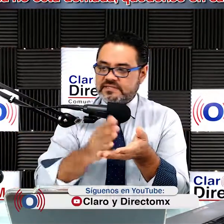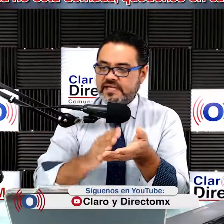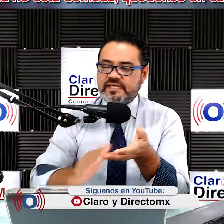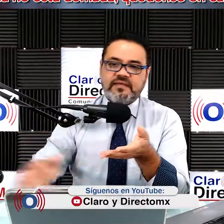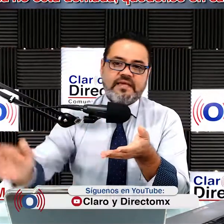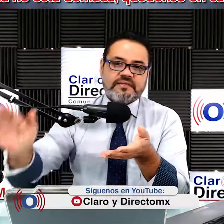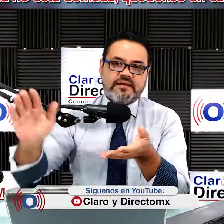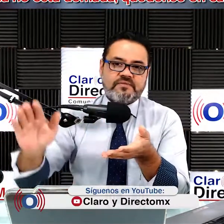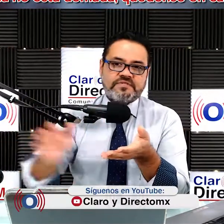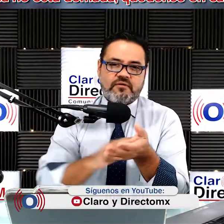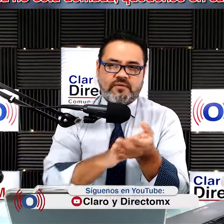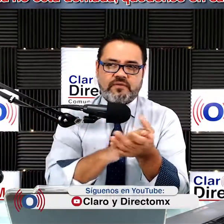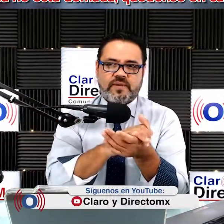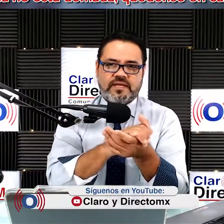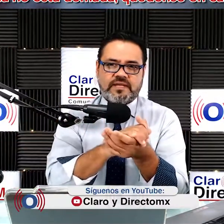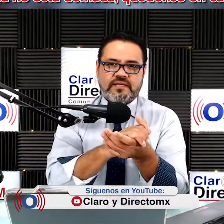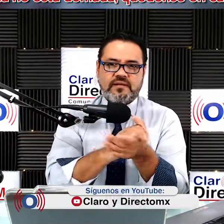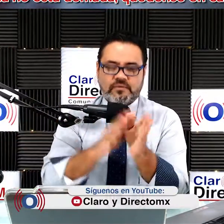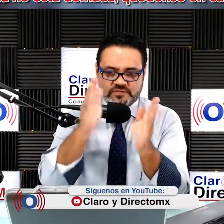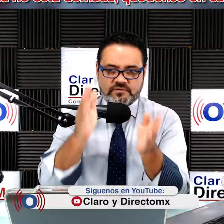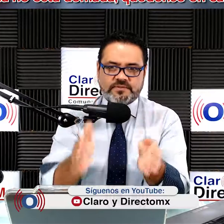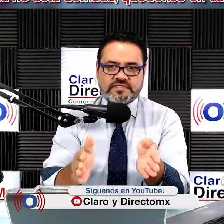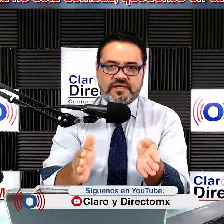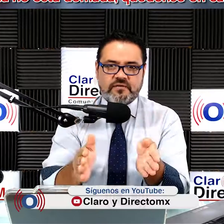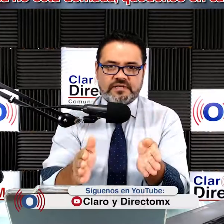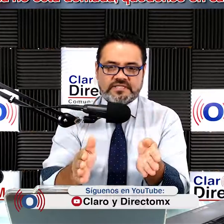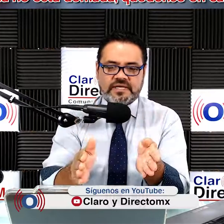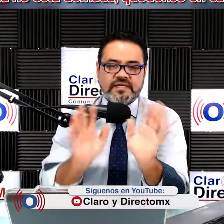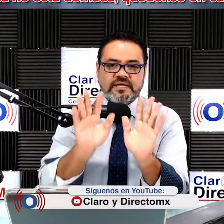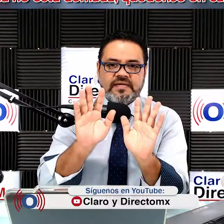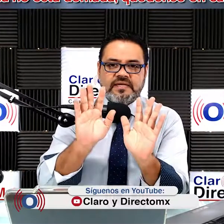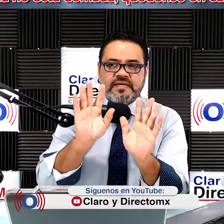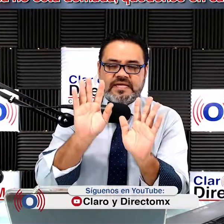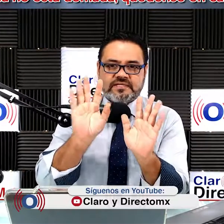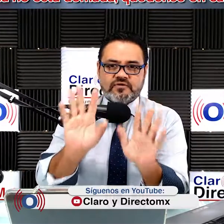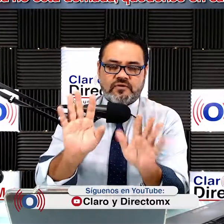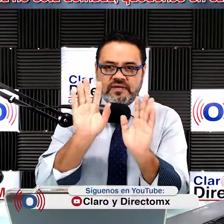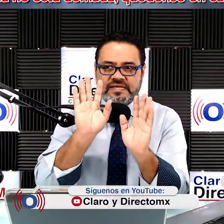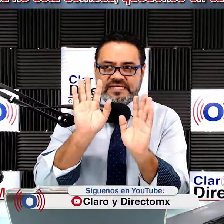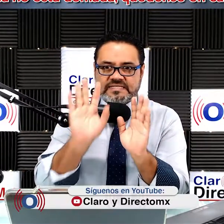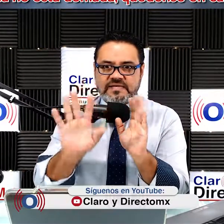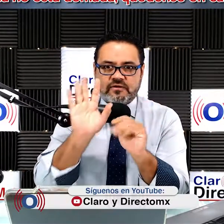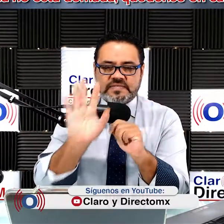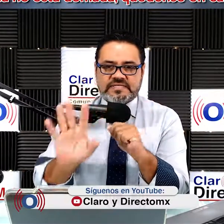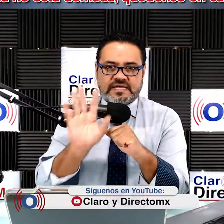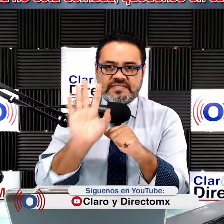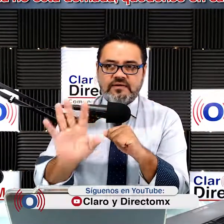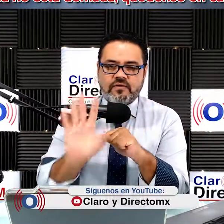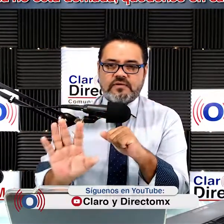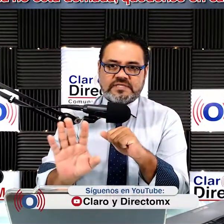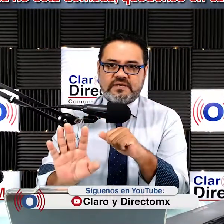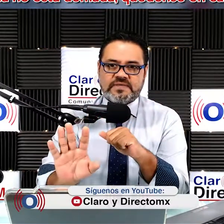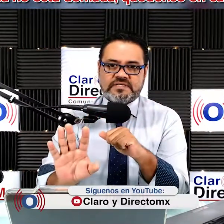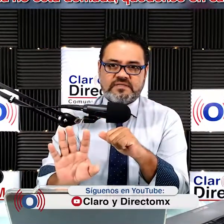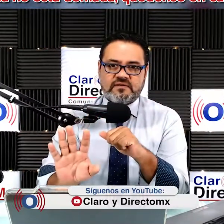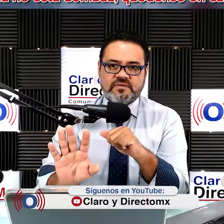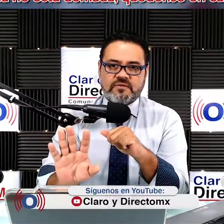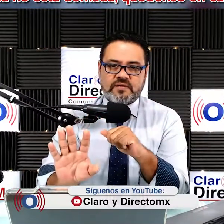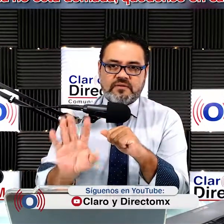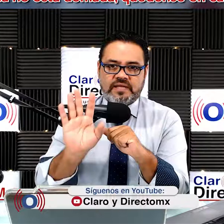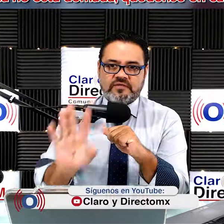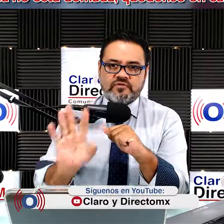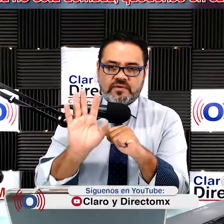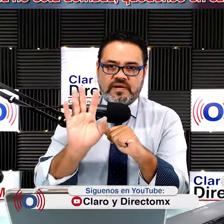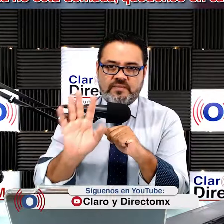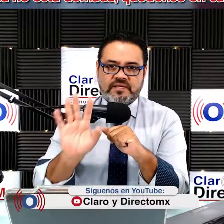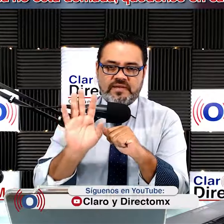sana distancia y entrábamos a la nueva normalidad. Por eso vamos a hacer el corte hasta ahí. Estas son 5 mensajes, 5 cosas que el presidente López